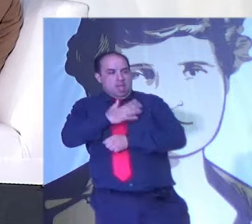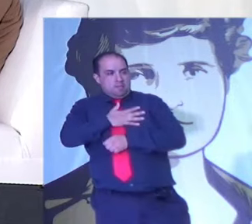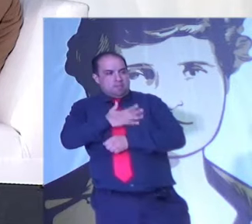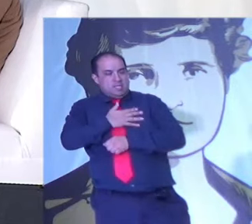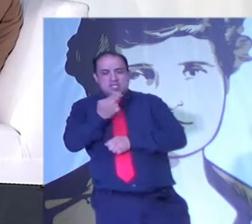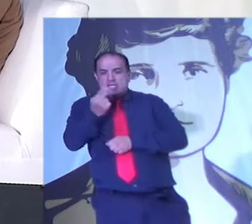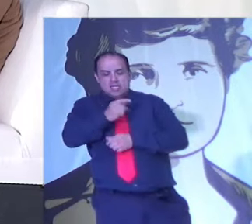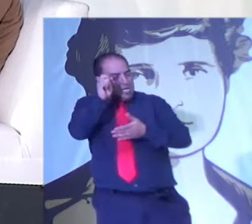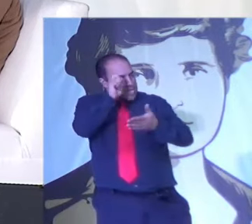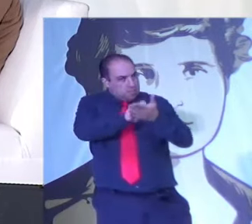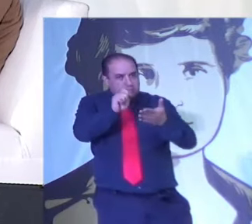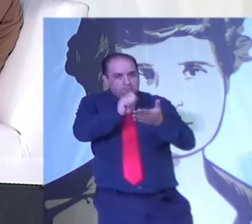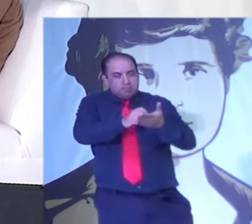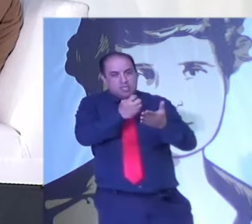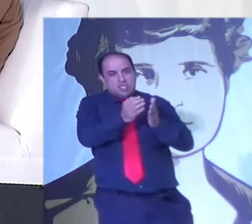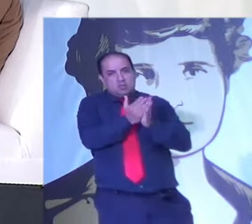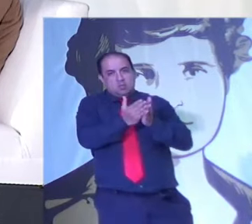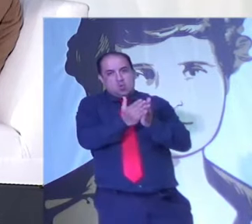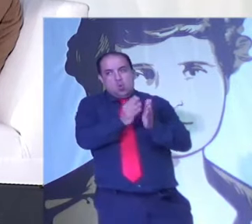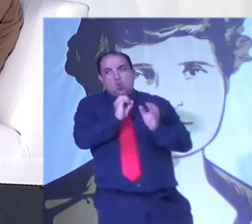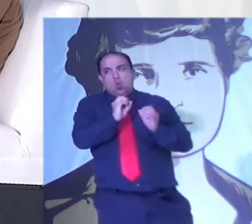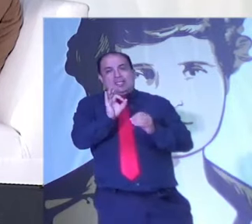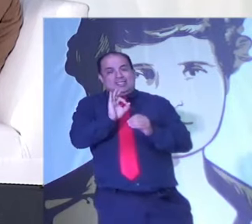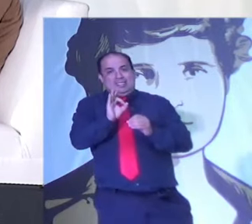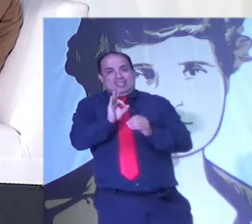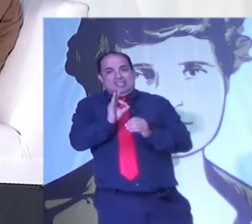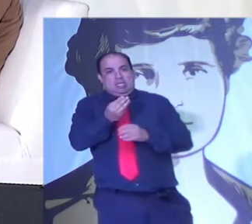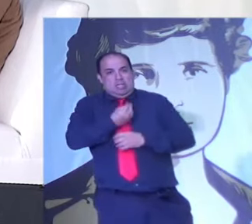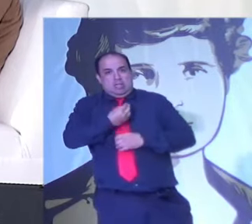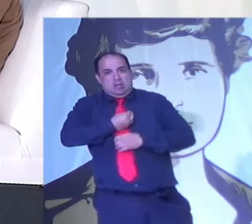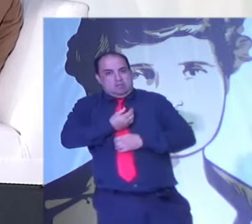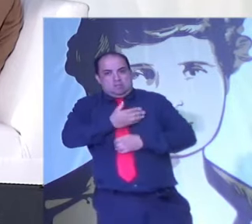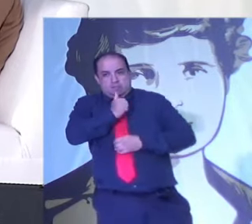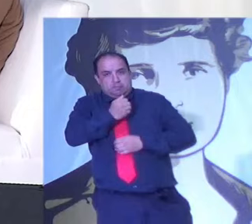necesario escribirlo, si no, pues yo hubiera explotado, ¿no? Sí, entonces pues está.